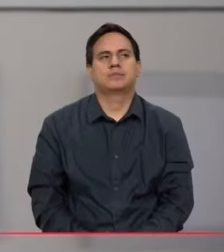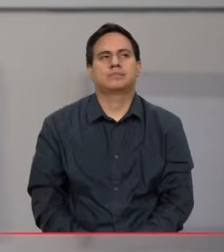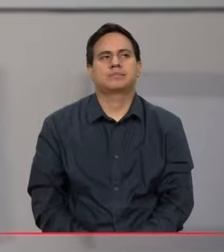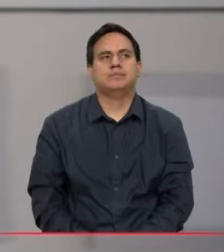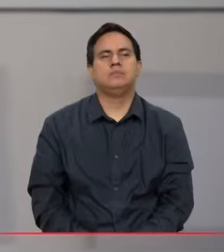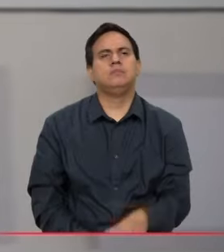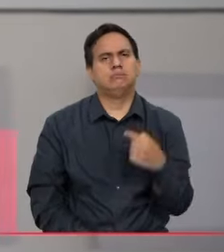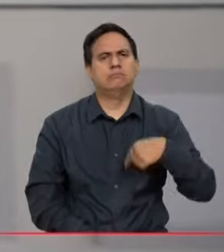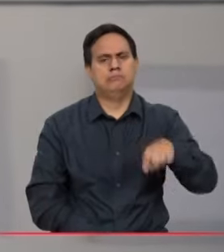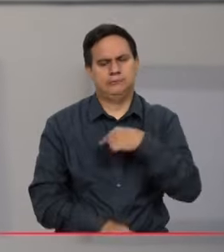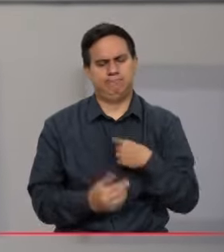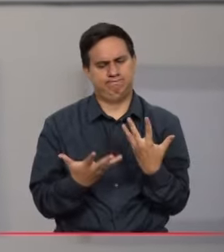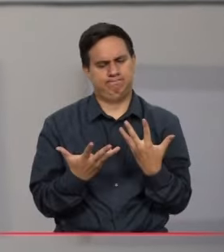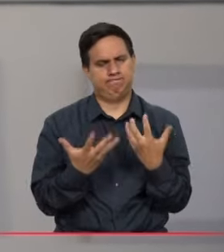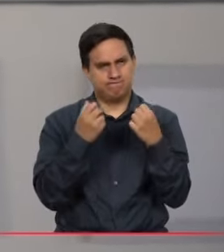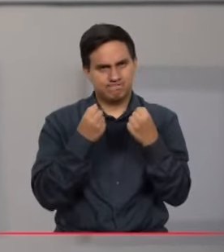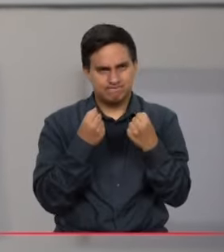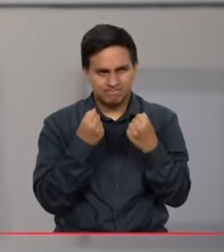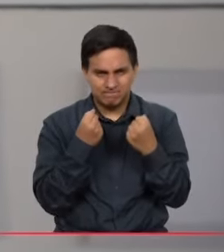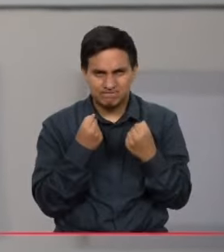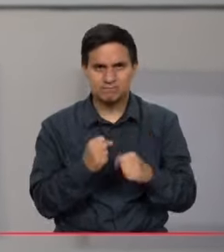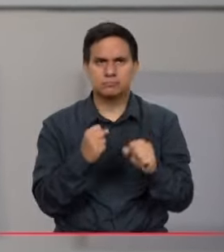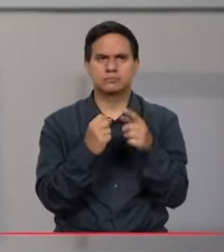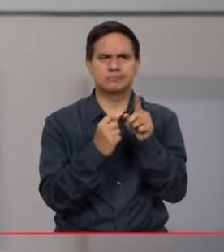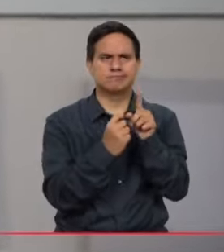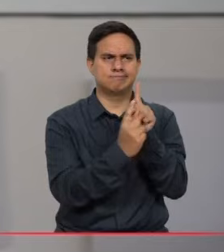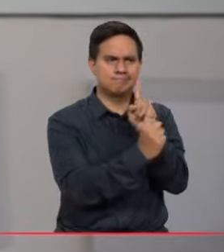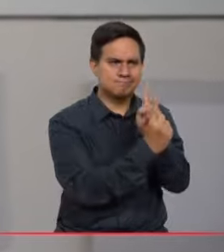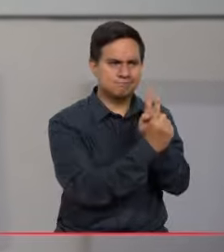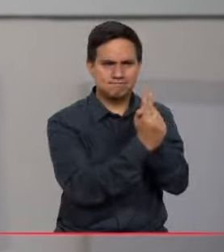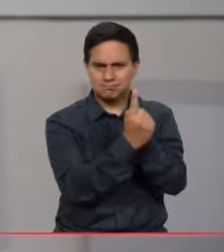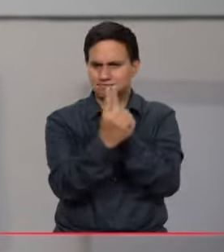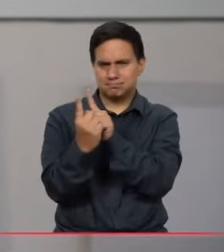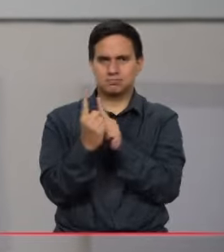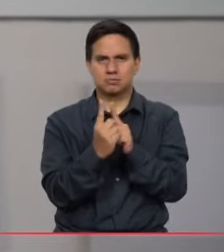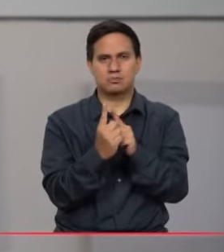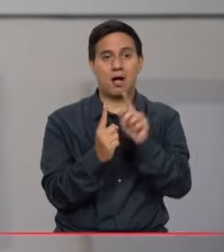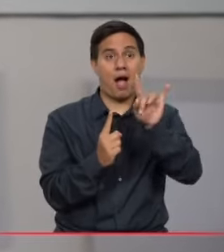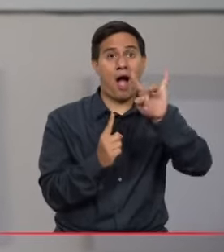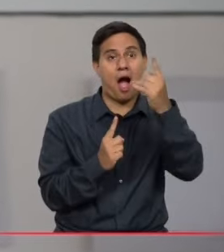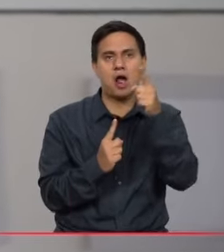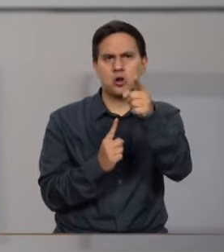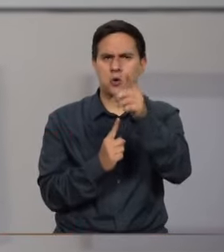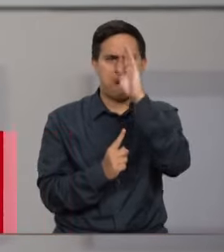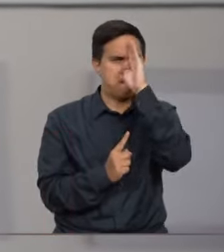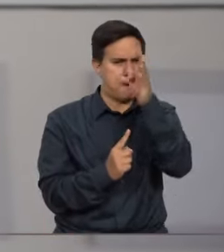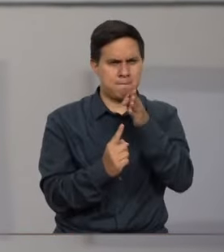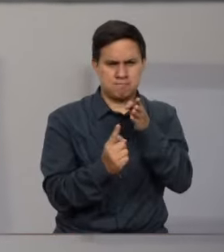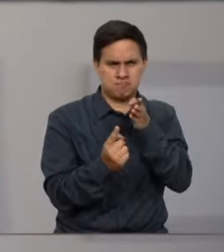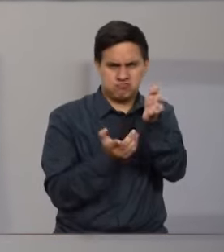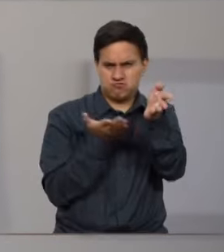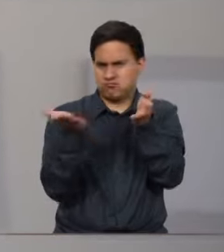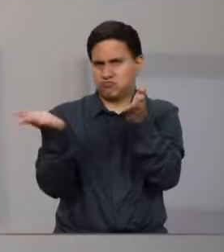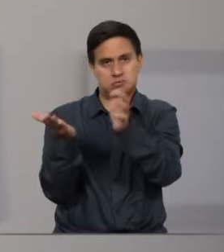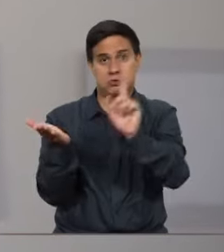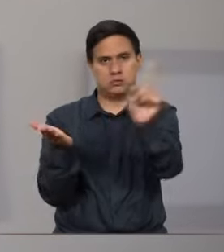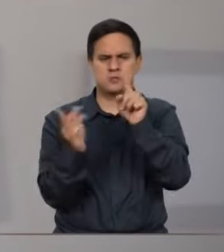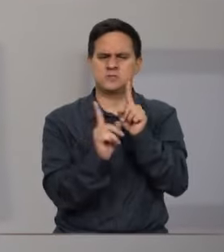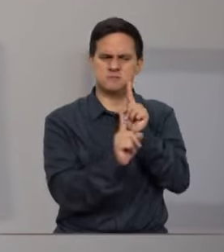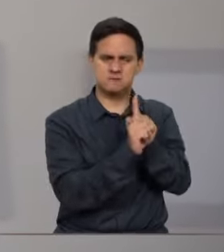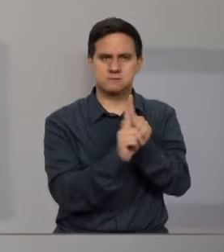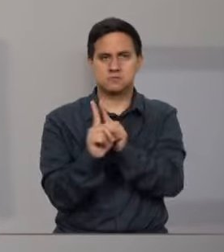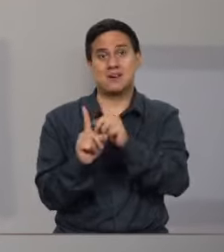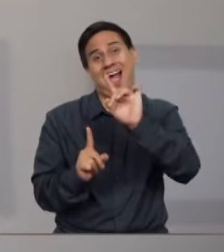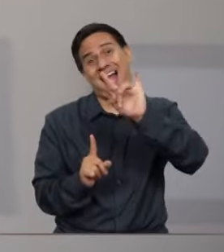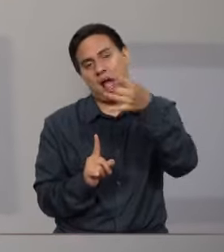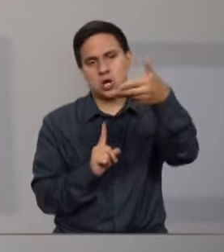Vamos a tratar de fijar marcas para que Santa Fe en ese juego directo no tenga por dónde salir, o si va a salir,